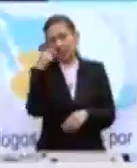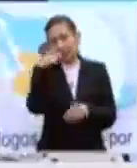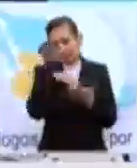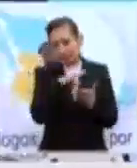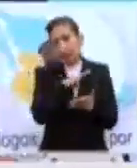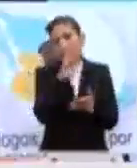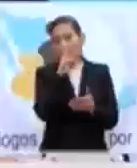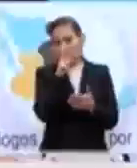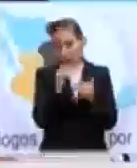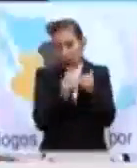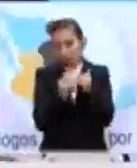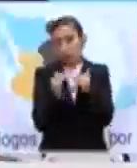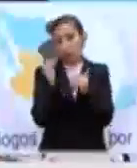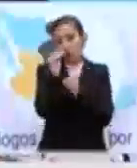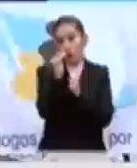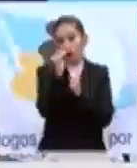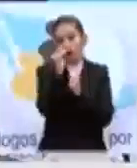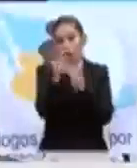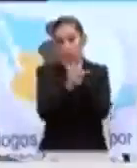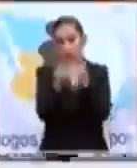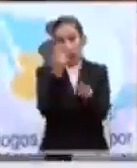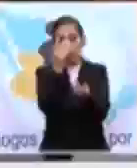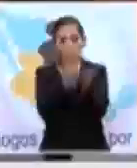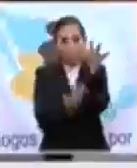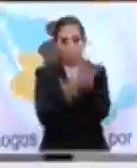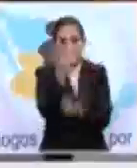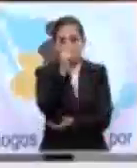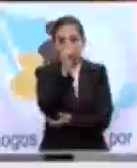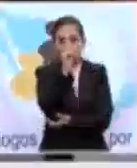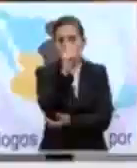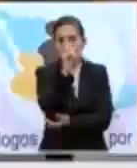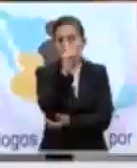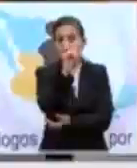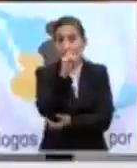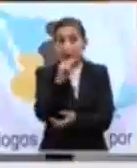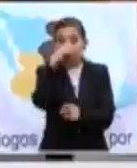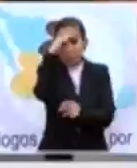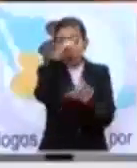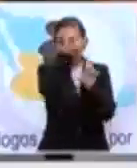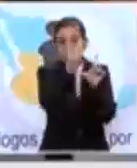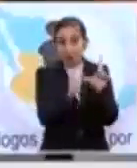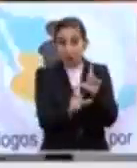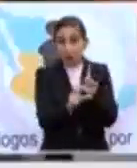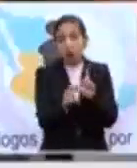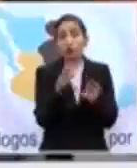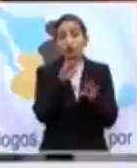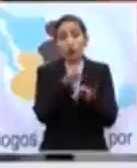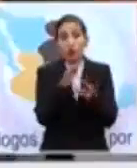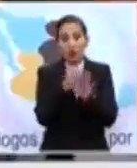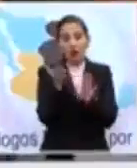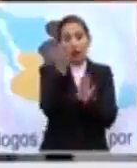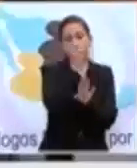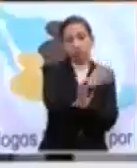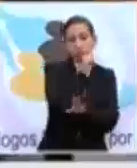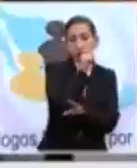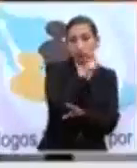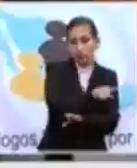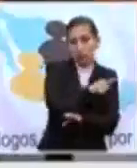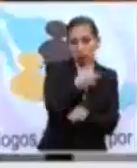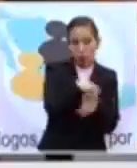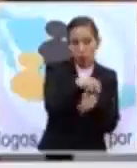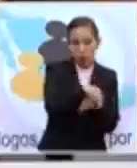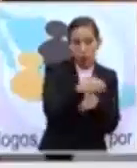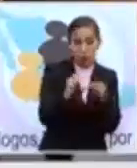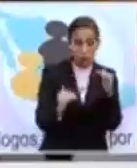habido mejoras en la productividad en general a nivel nacional con respecto a nuestros propios